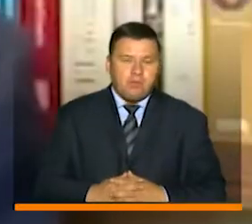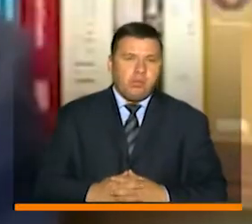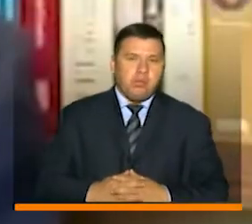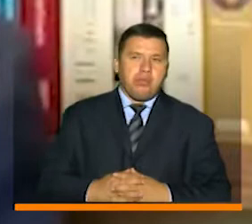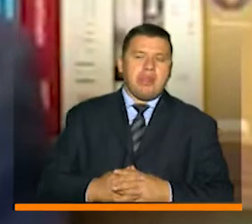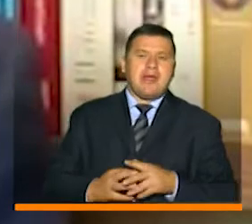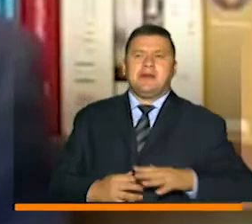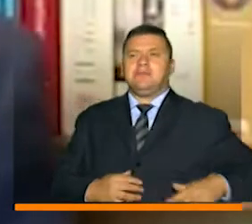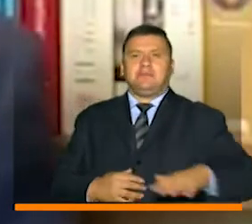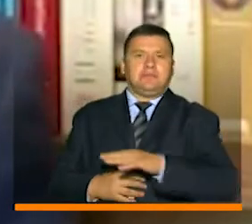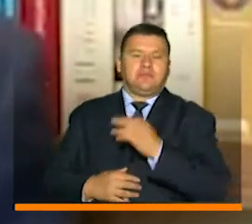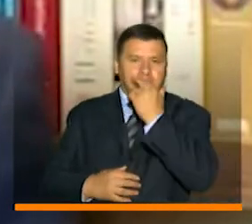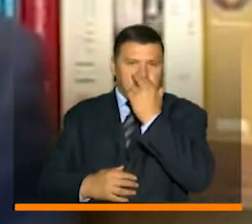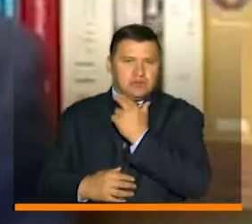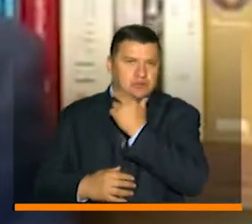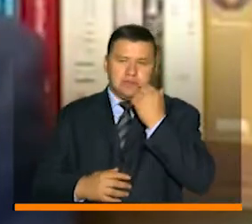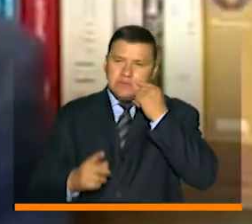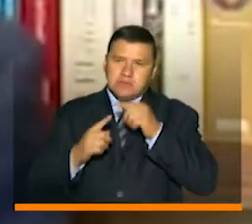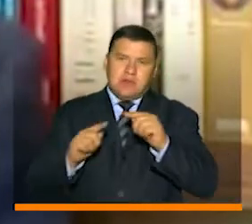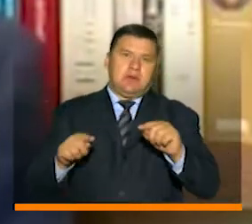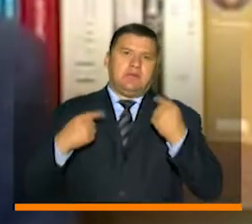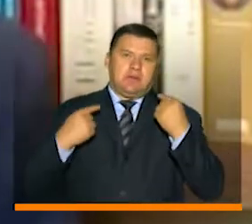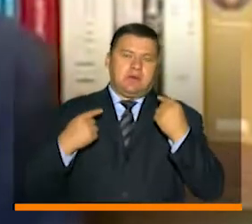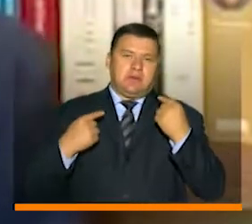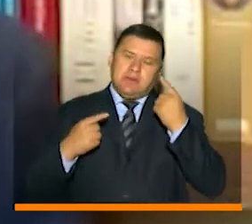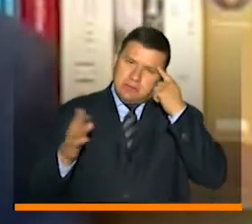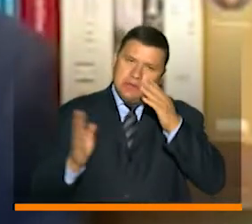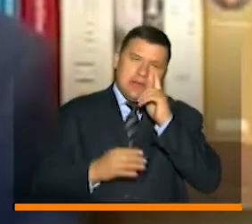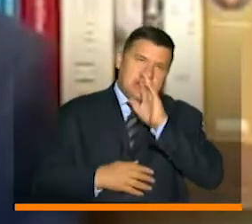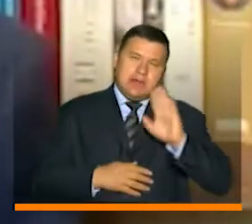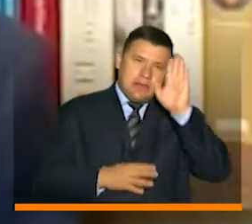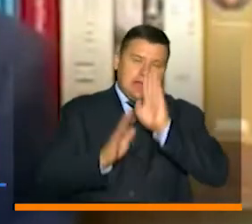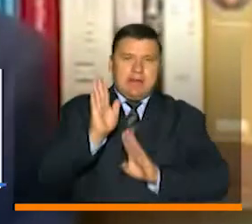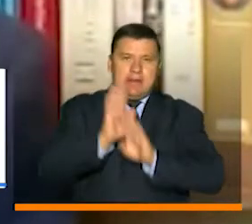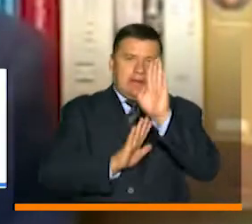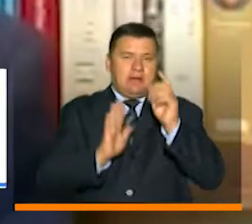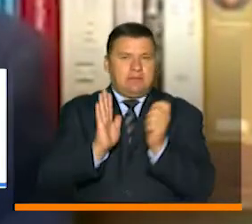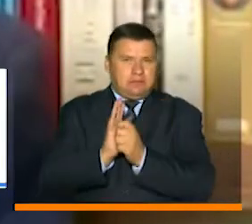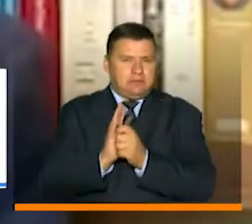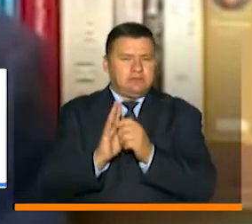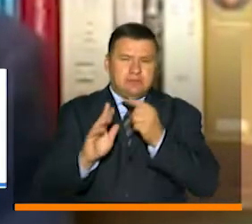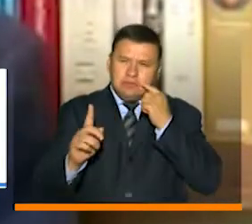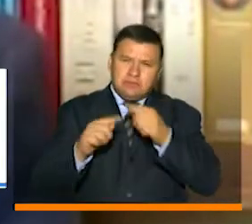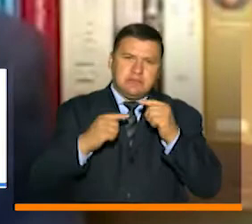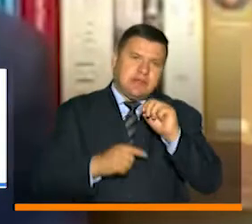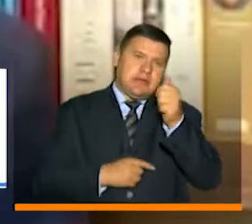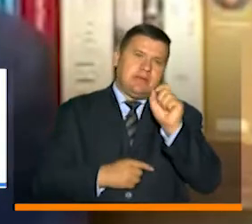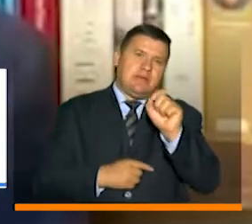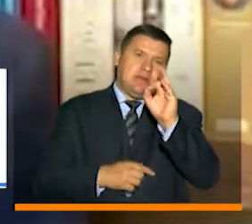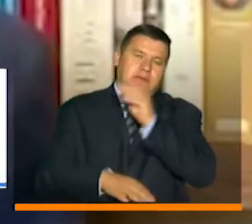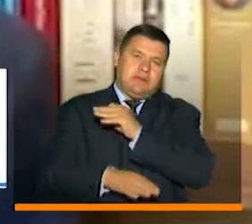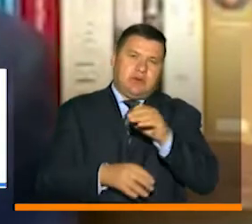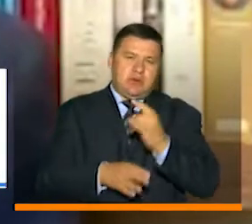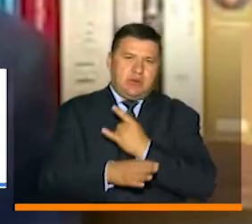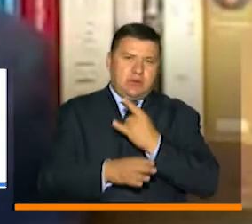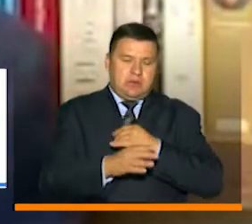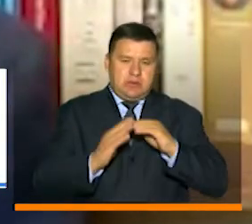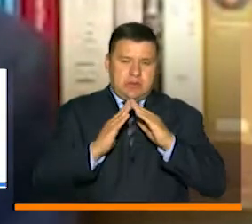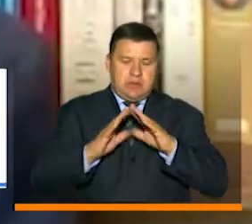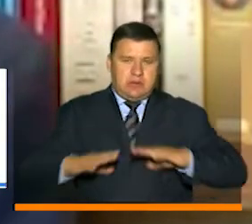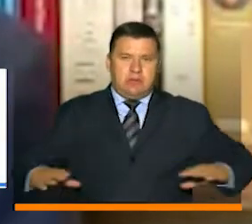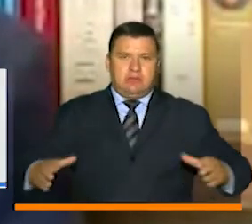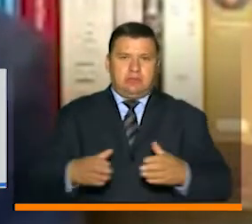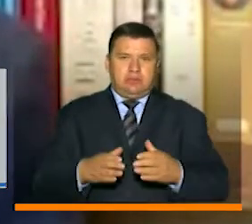muy cerca del cumplimiento de la meta que establecimos en el Plan Nacional de Desarrollo de llegar a más de 10.3 millones de usuarios